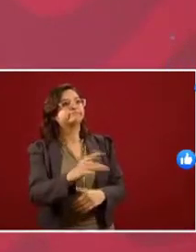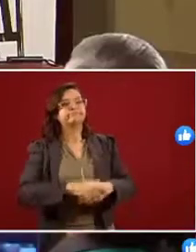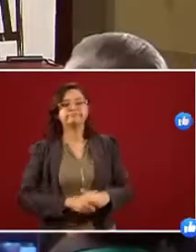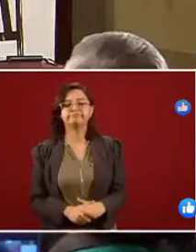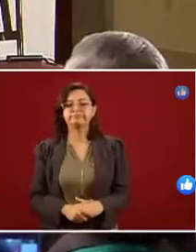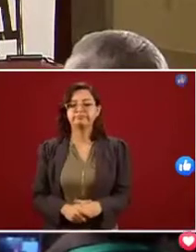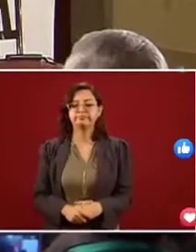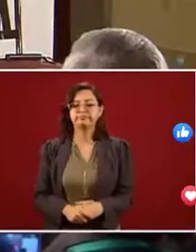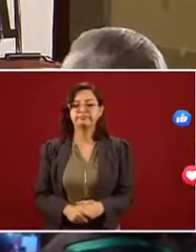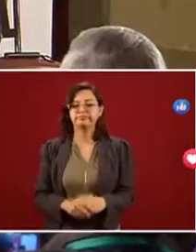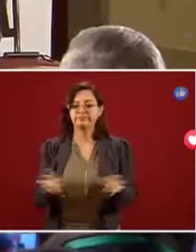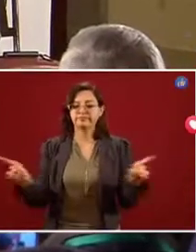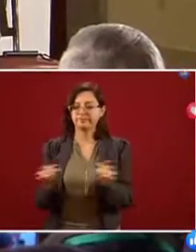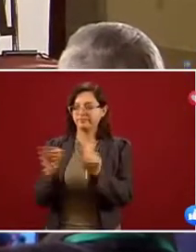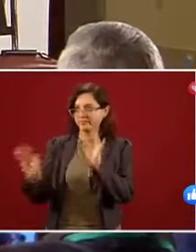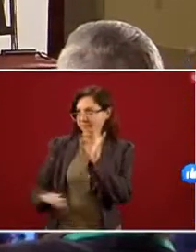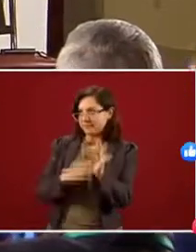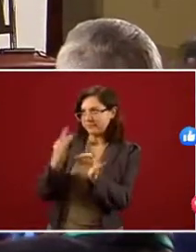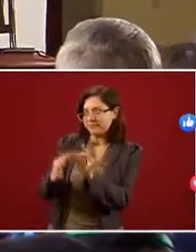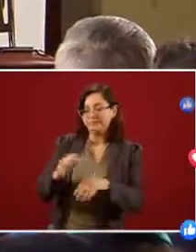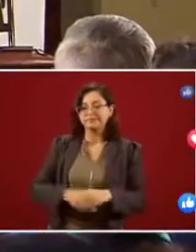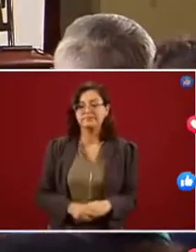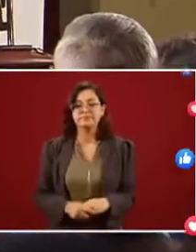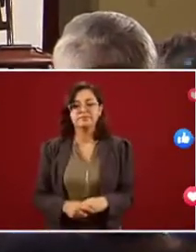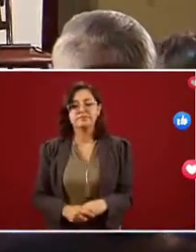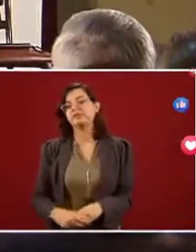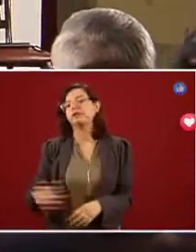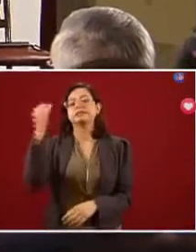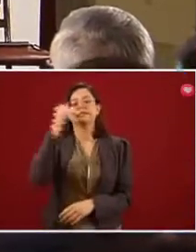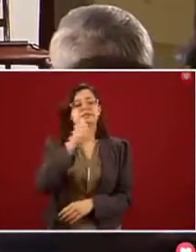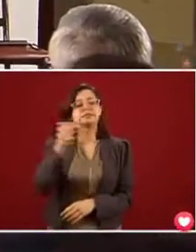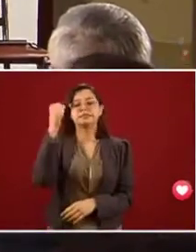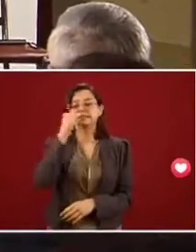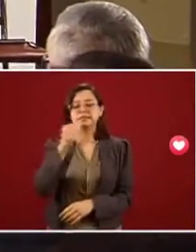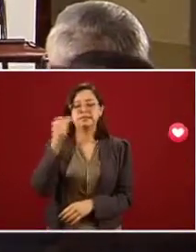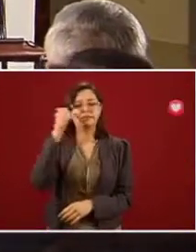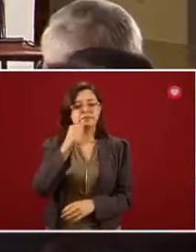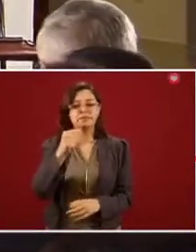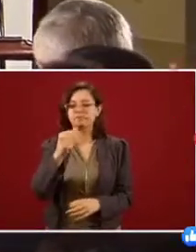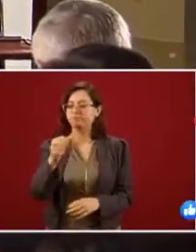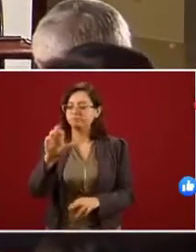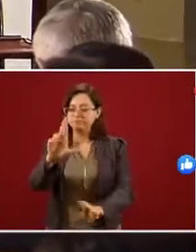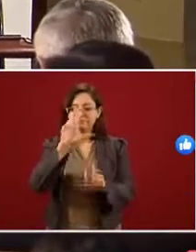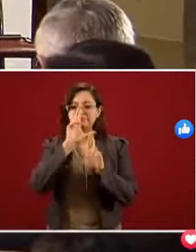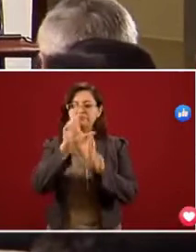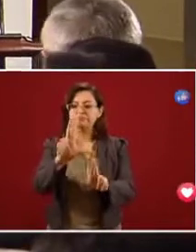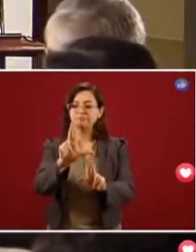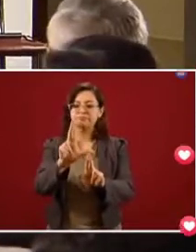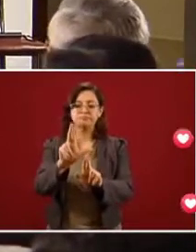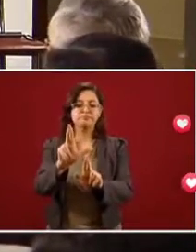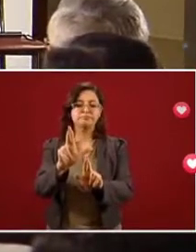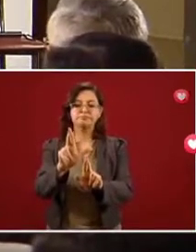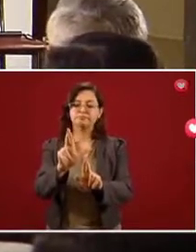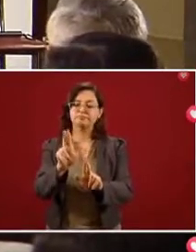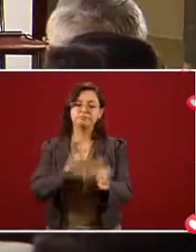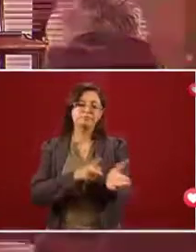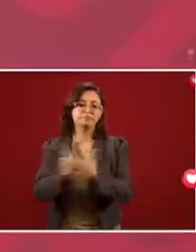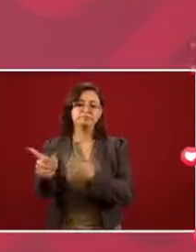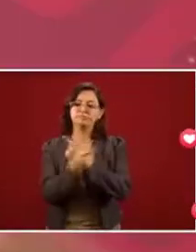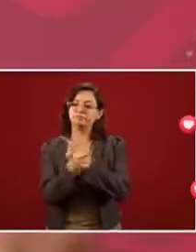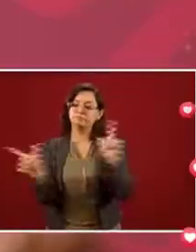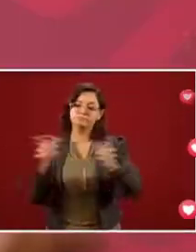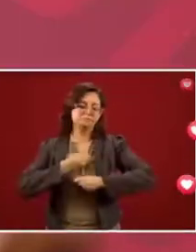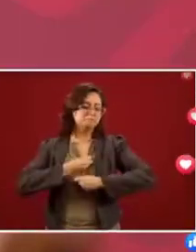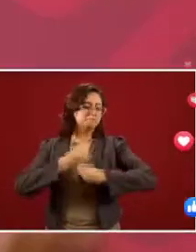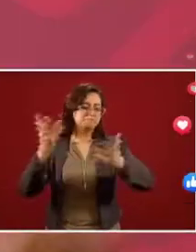eso es todo vamos al respetar siempre y el derecho a la libre